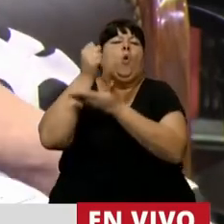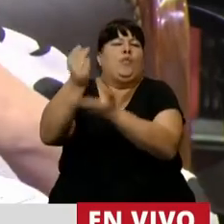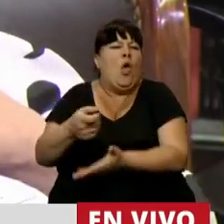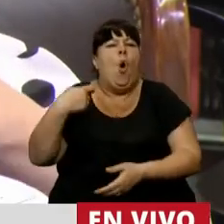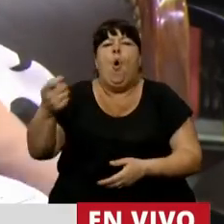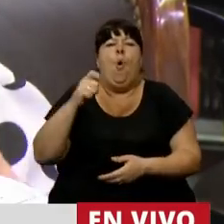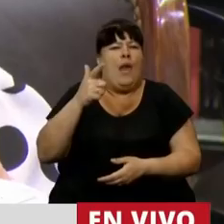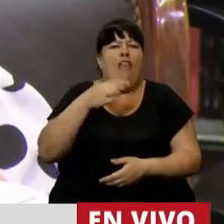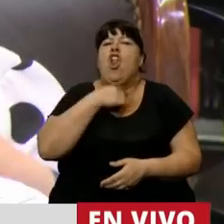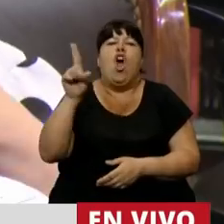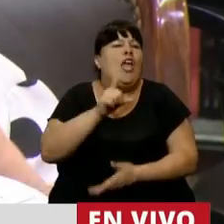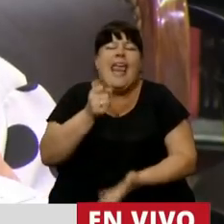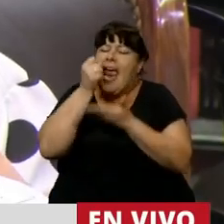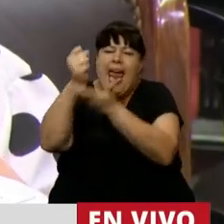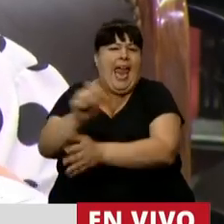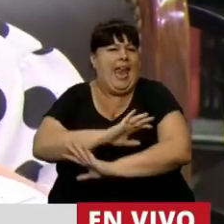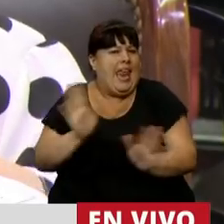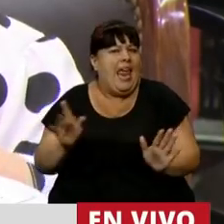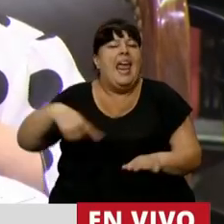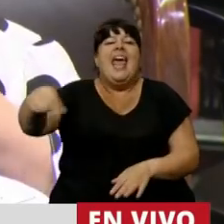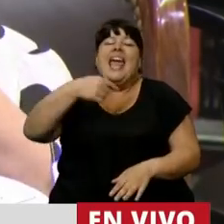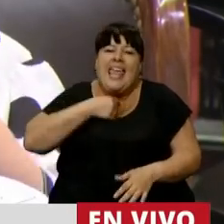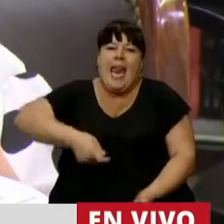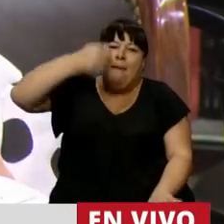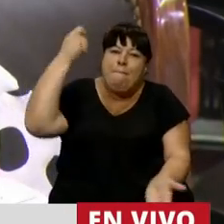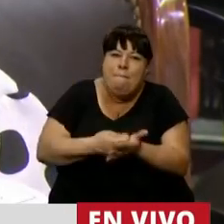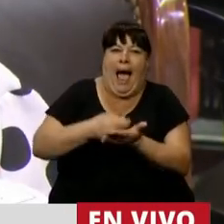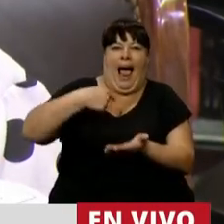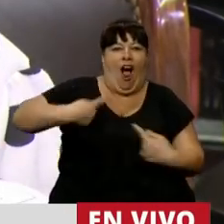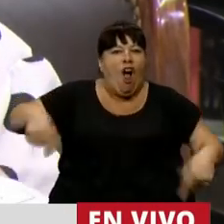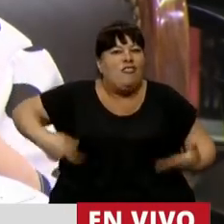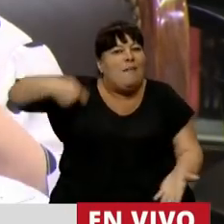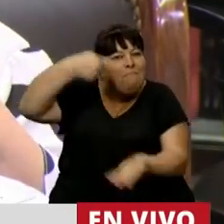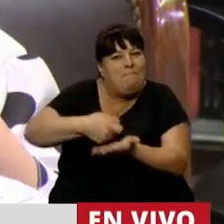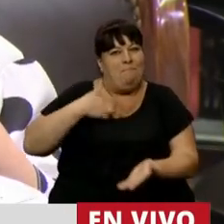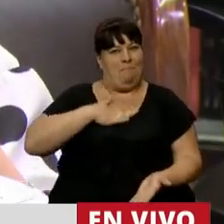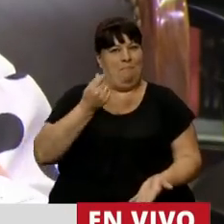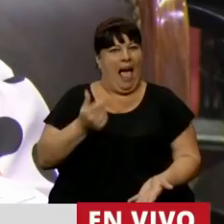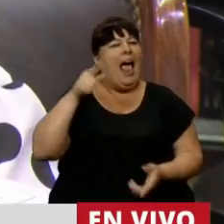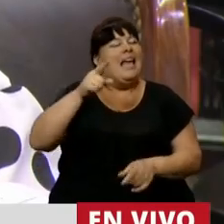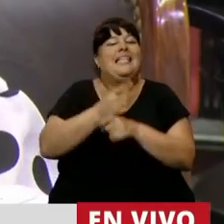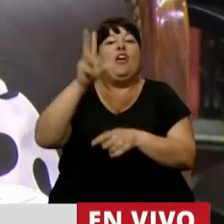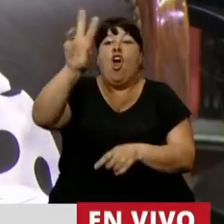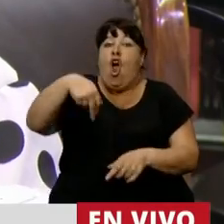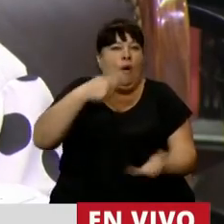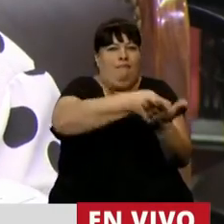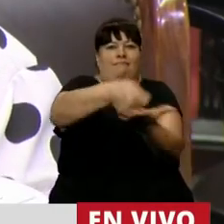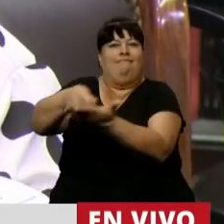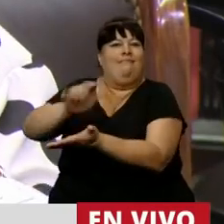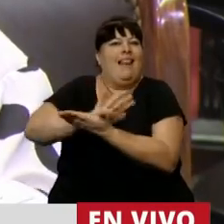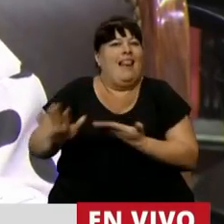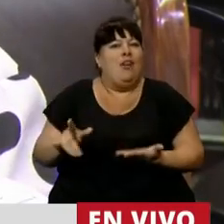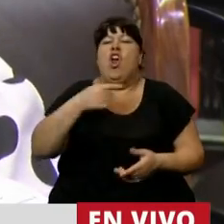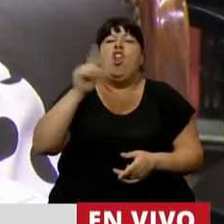subsidios, los jubilados no quieren ni subsidios, quieren poder pagar sus cuentas, es lo primero que hacen cuando cobran,